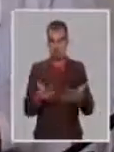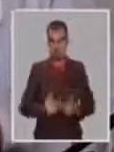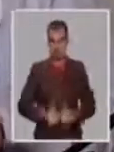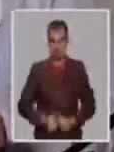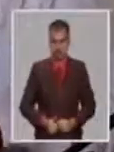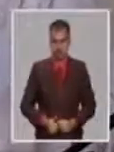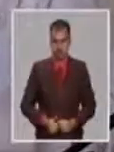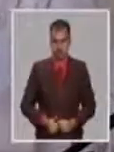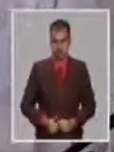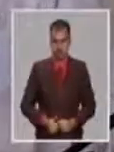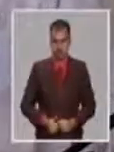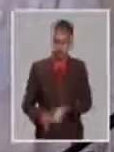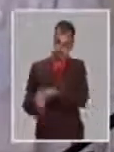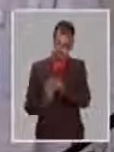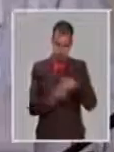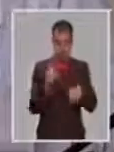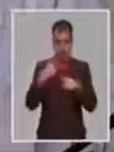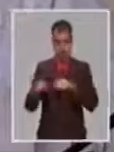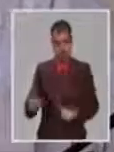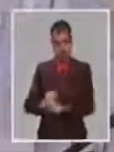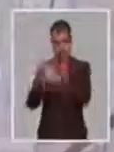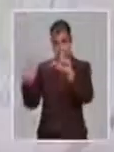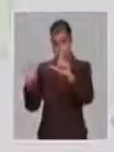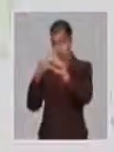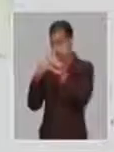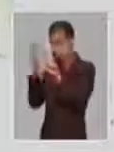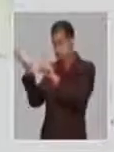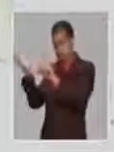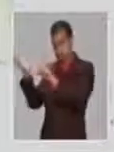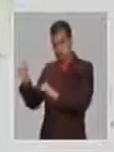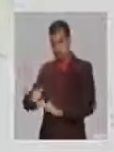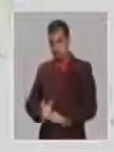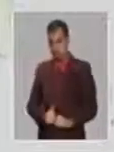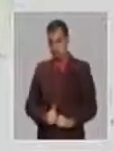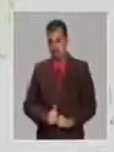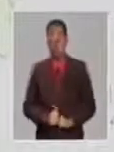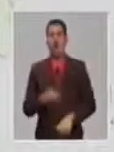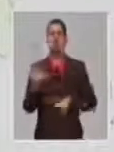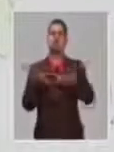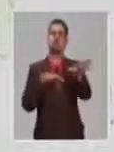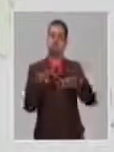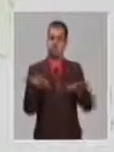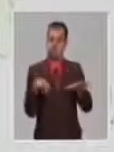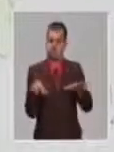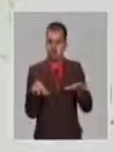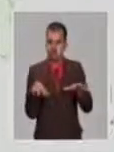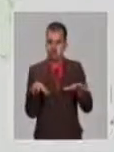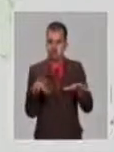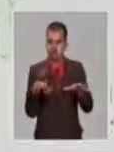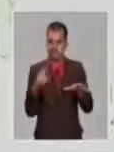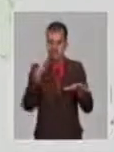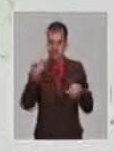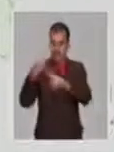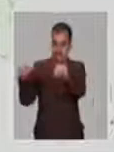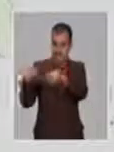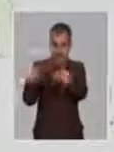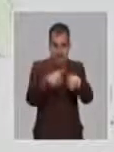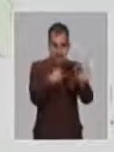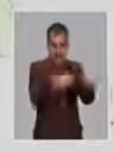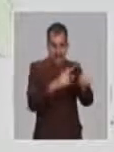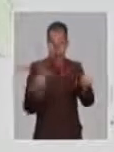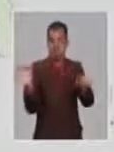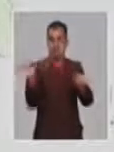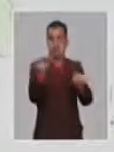de casos clínicos. En la siguiente lámina se muestra, bueno, gráficamente las ubicaciones geográficas de estas áreas de